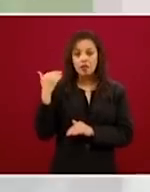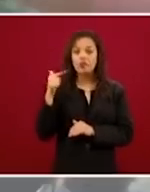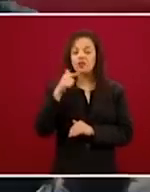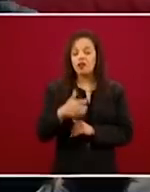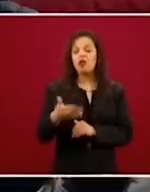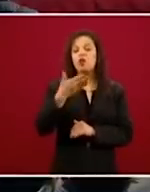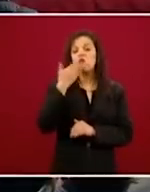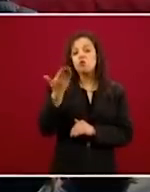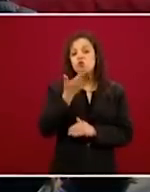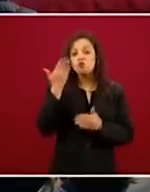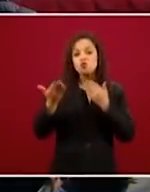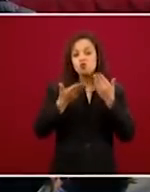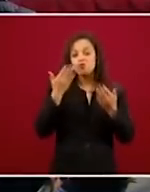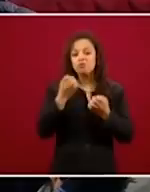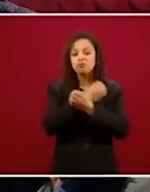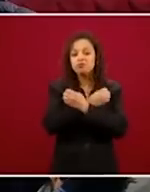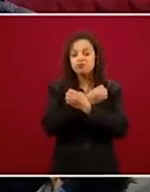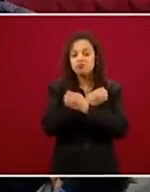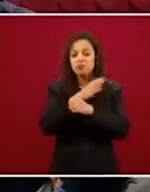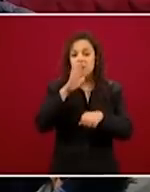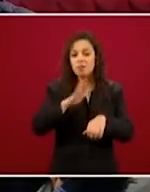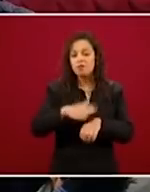las mujeres